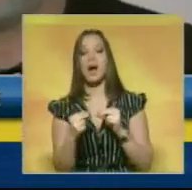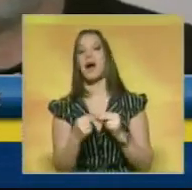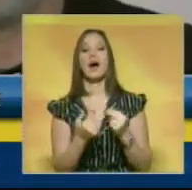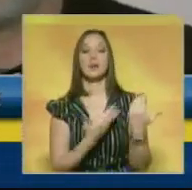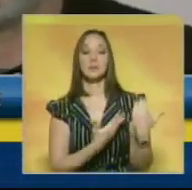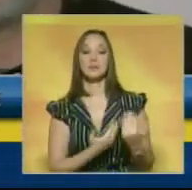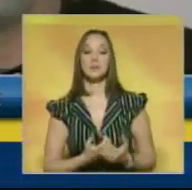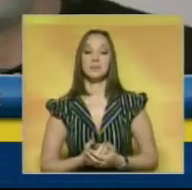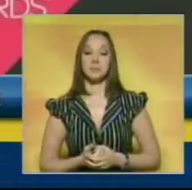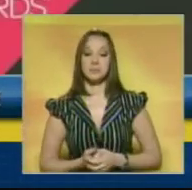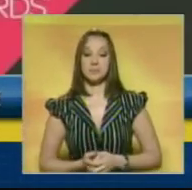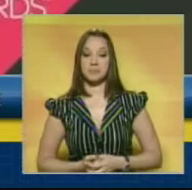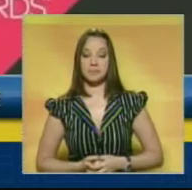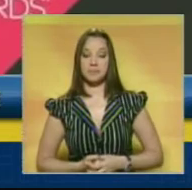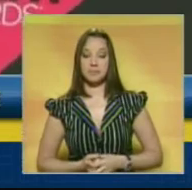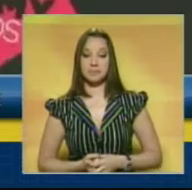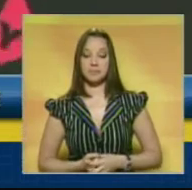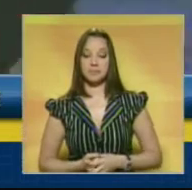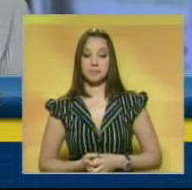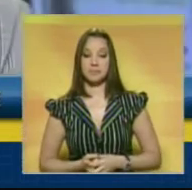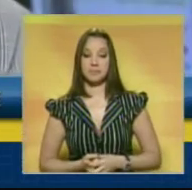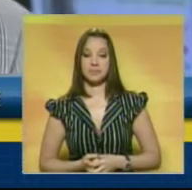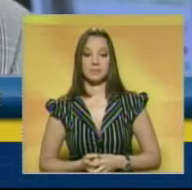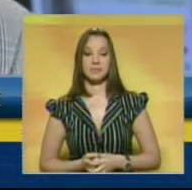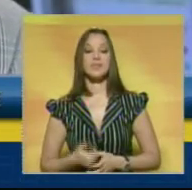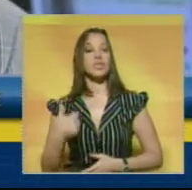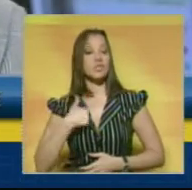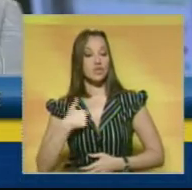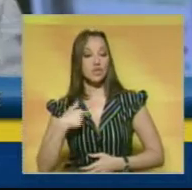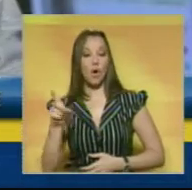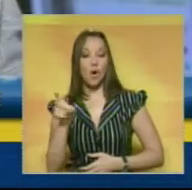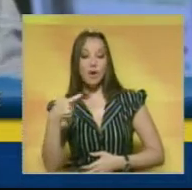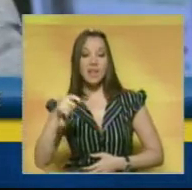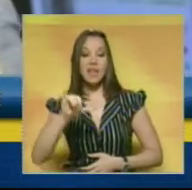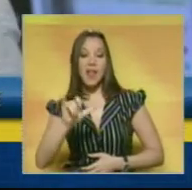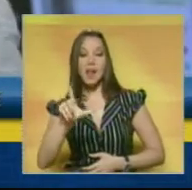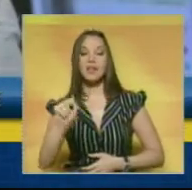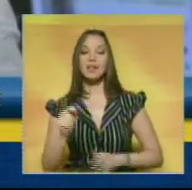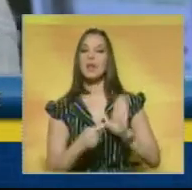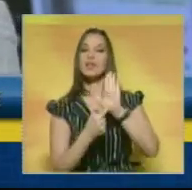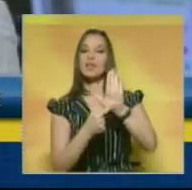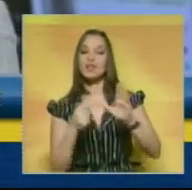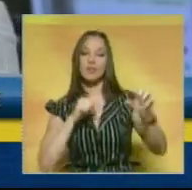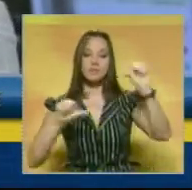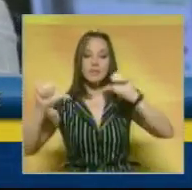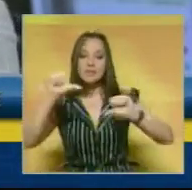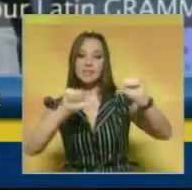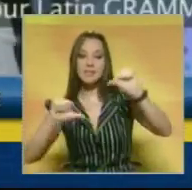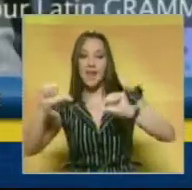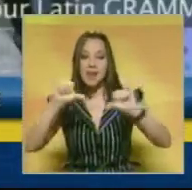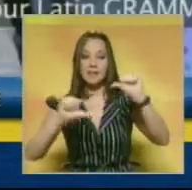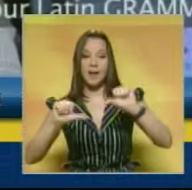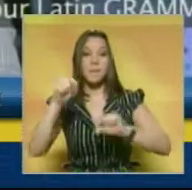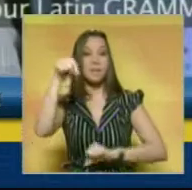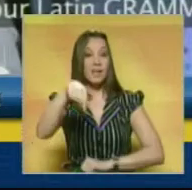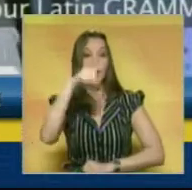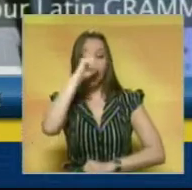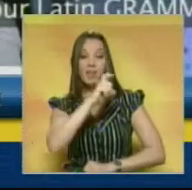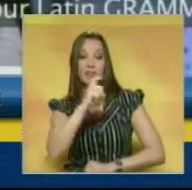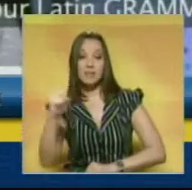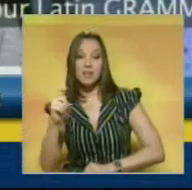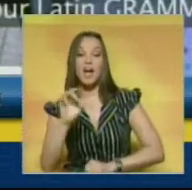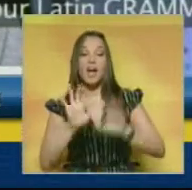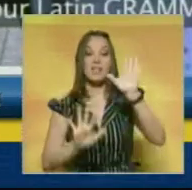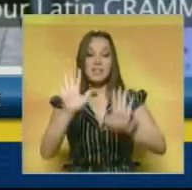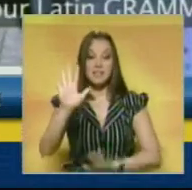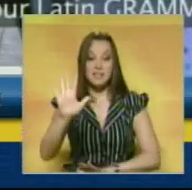Miguel Bosé, Prince Royce, entre otros. Yo soy Gilberto Santa Rosa y represento al género de la salsa en el aniversario número 15